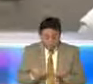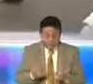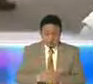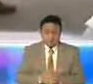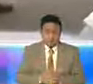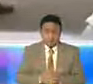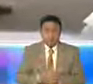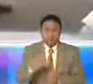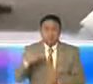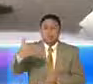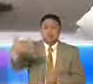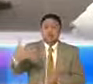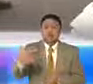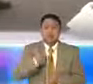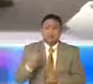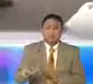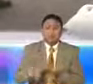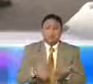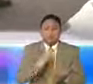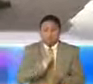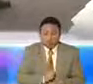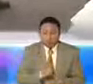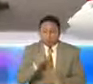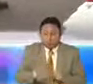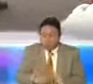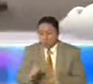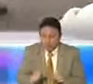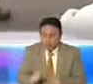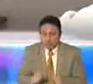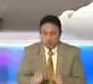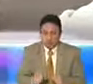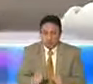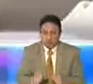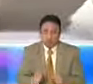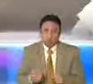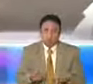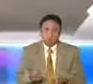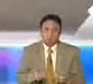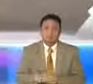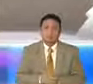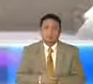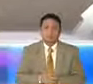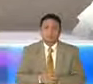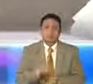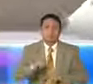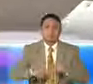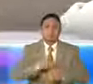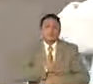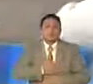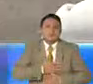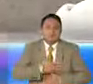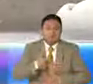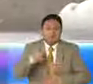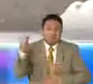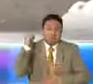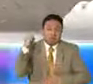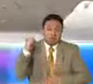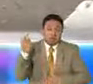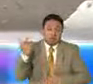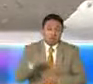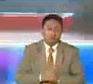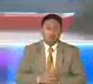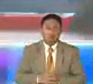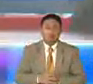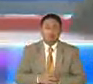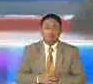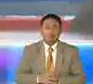no cuando ya estemos más viejos, no podamos ni caminar, ni comer, ni irnos a disfrutar de nuestro derecho que nos corresponde por